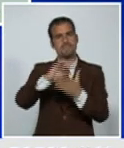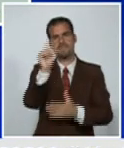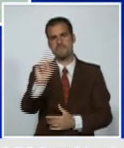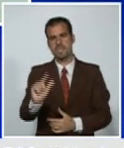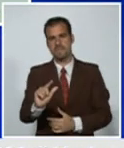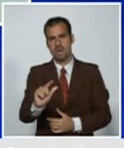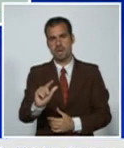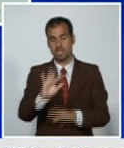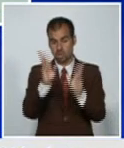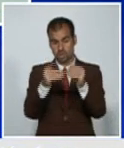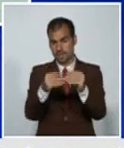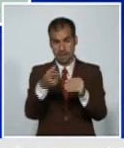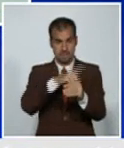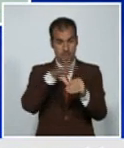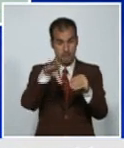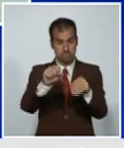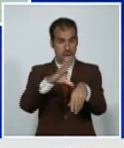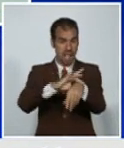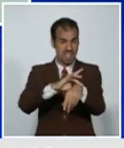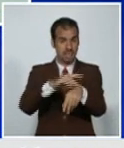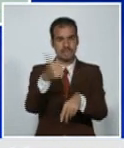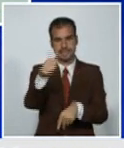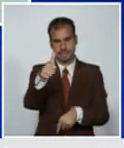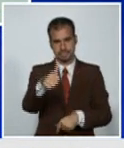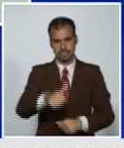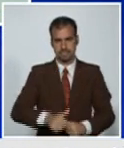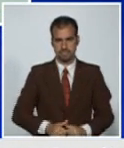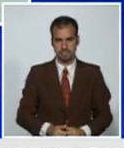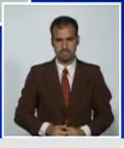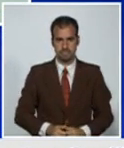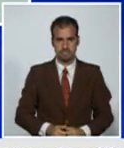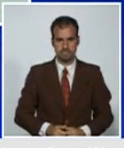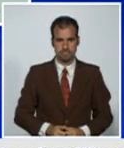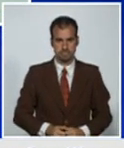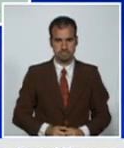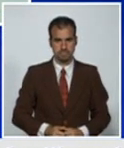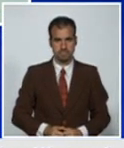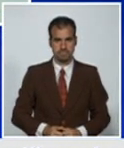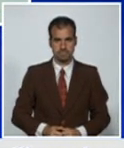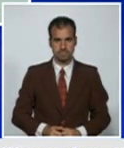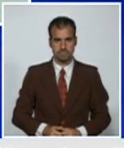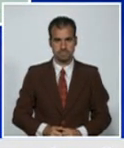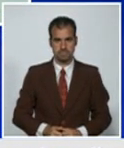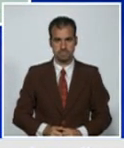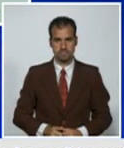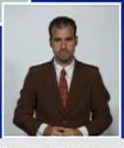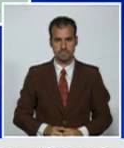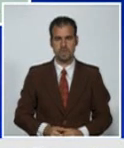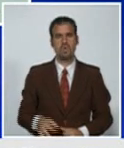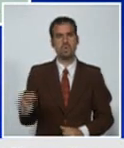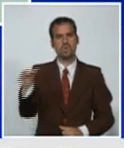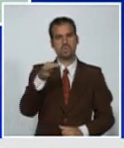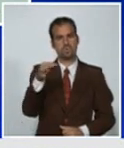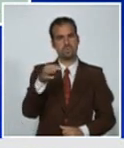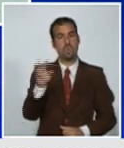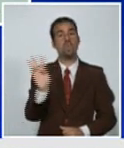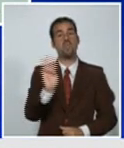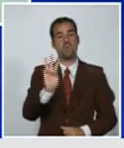casos autóctonos ayer, 6 menos que la jornada anterior, 4 en el municipio de